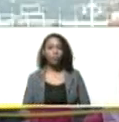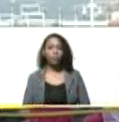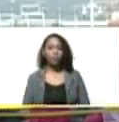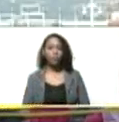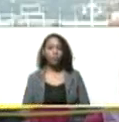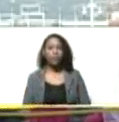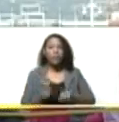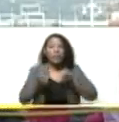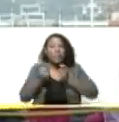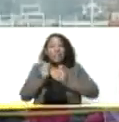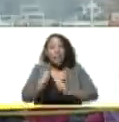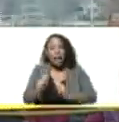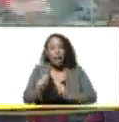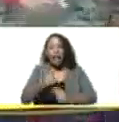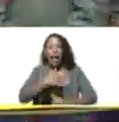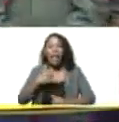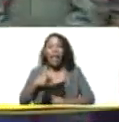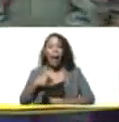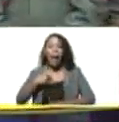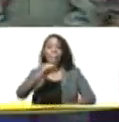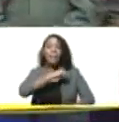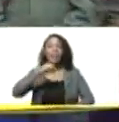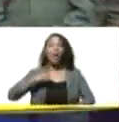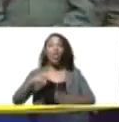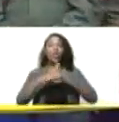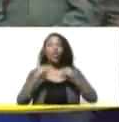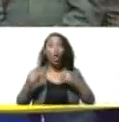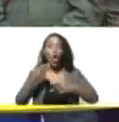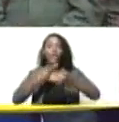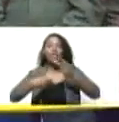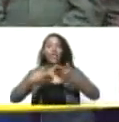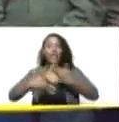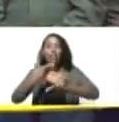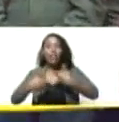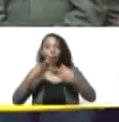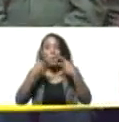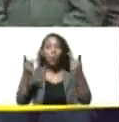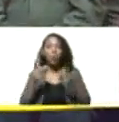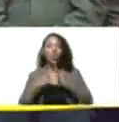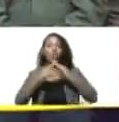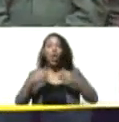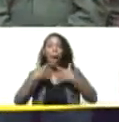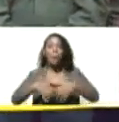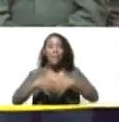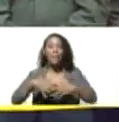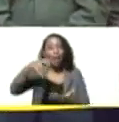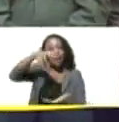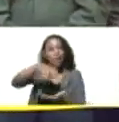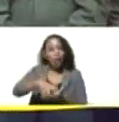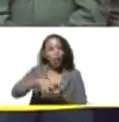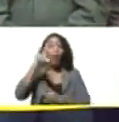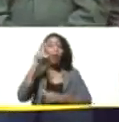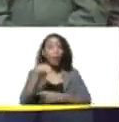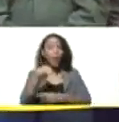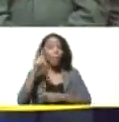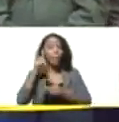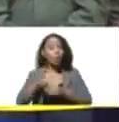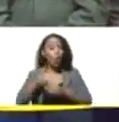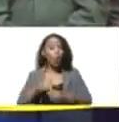Se pretendía privatizar todos los servicios públicos, todas las empresas del Estado, incluyendo la